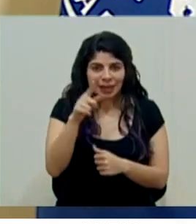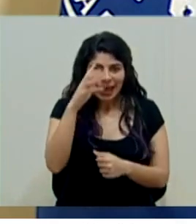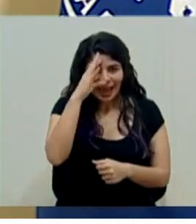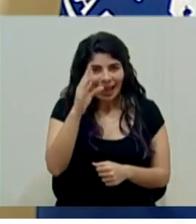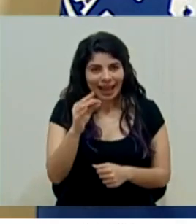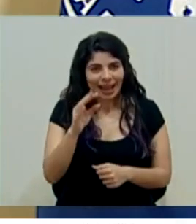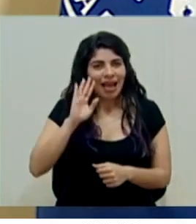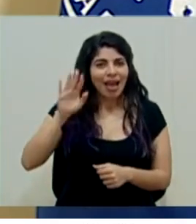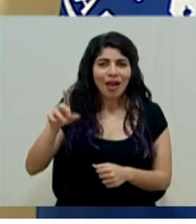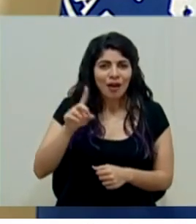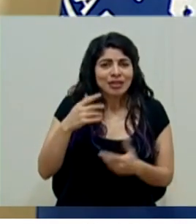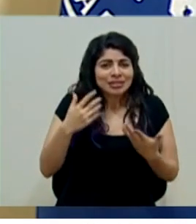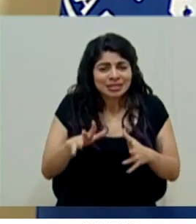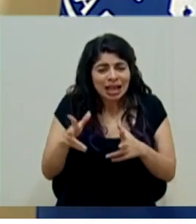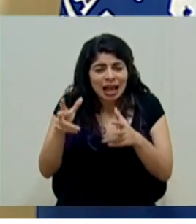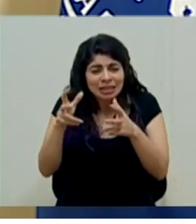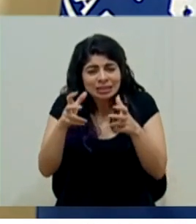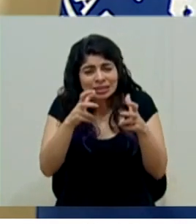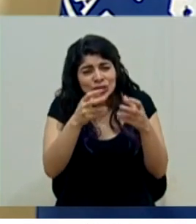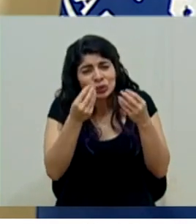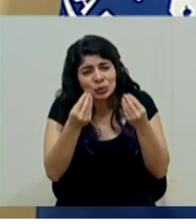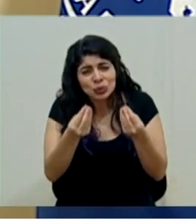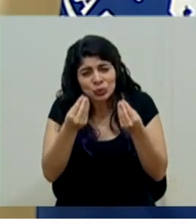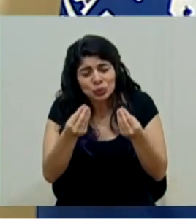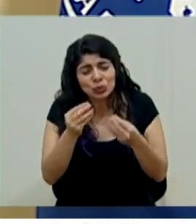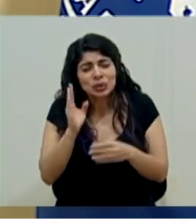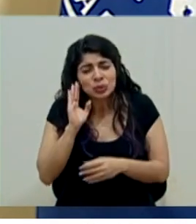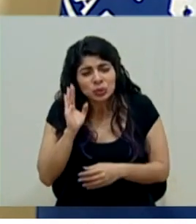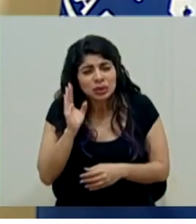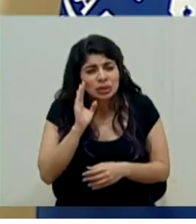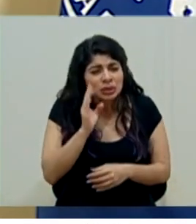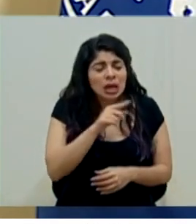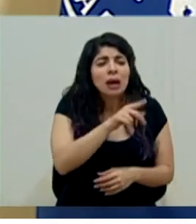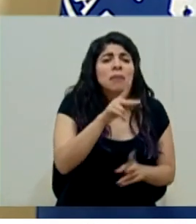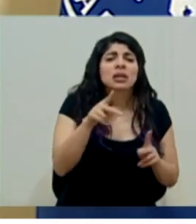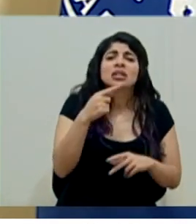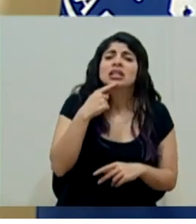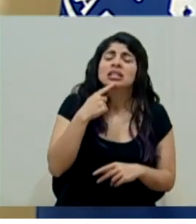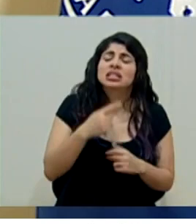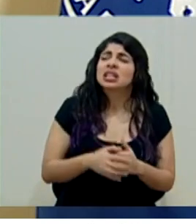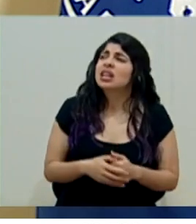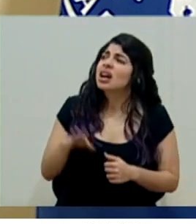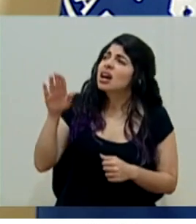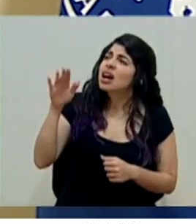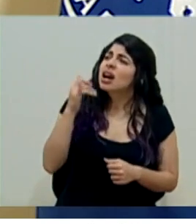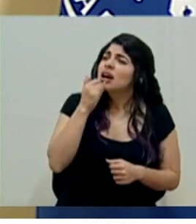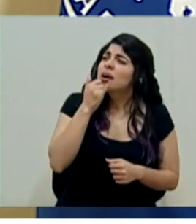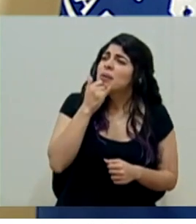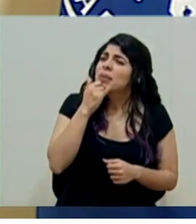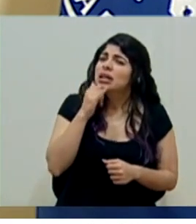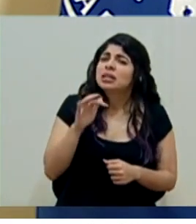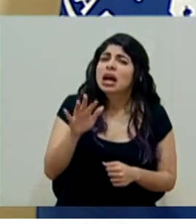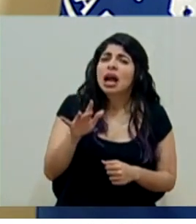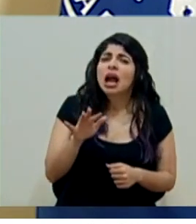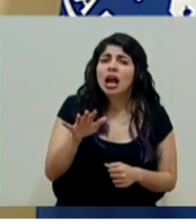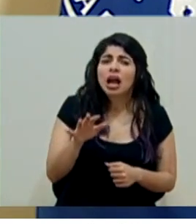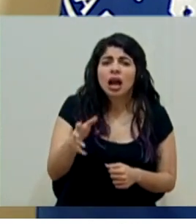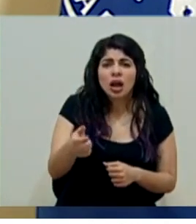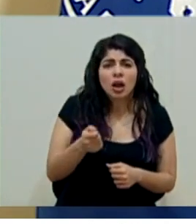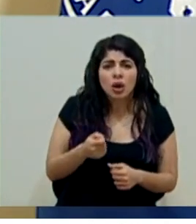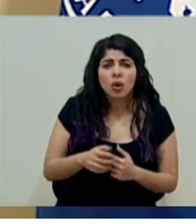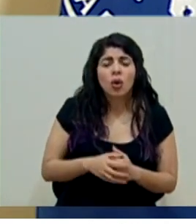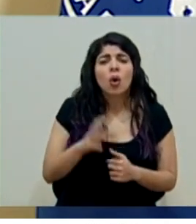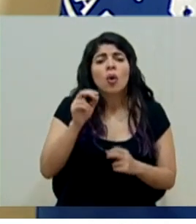que no, hemos escuchado mucho. Hemos escuchado qué pasa con el cajero automático, con